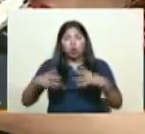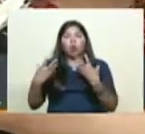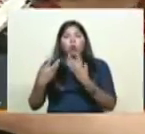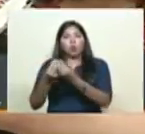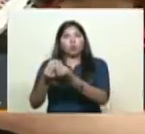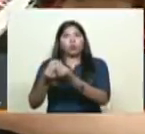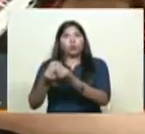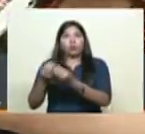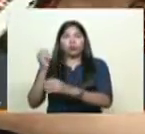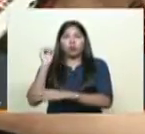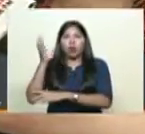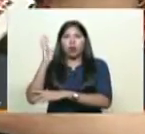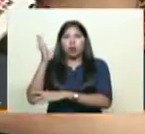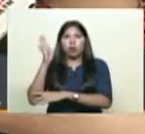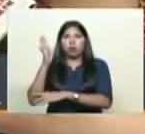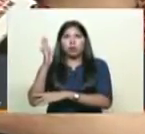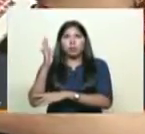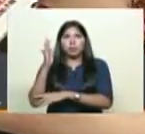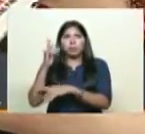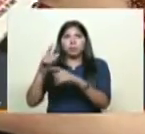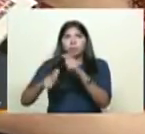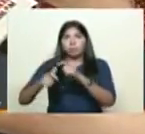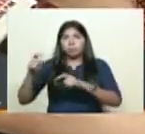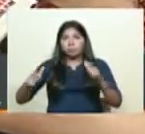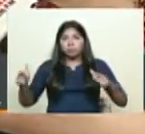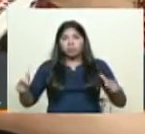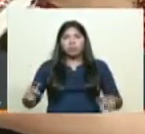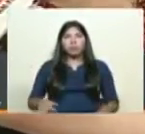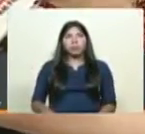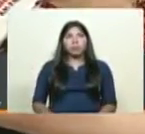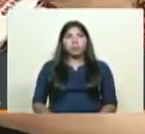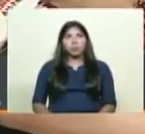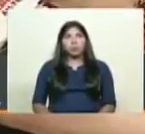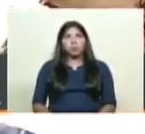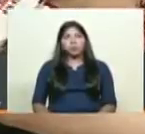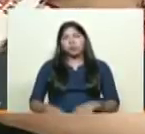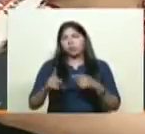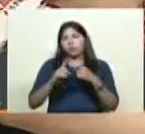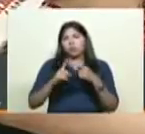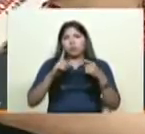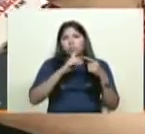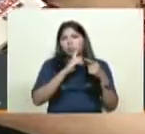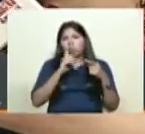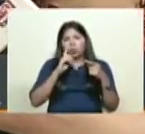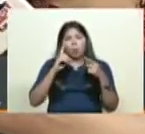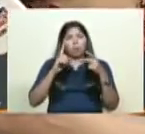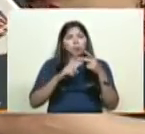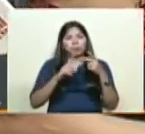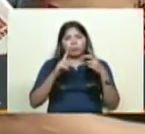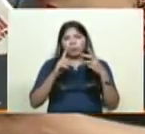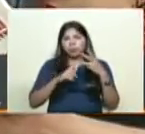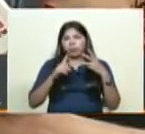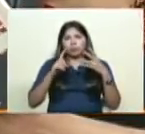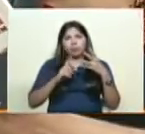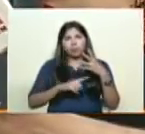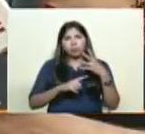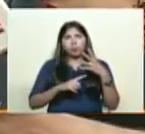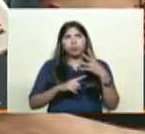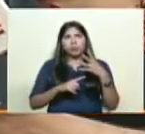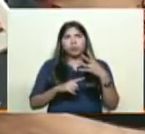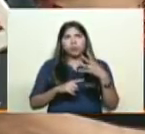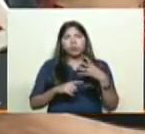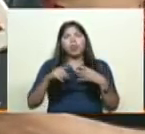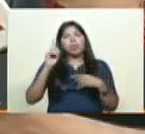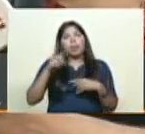acompañados por los compañeros de la Cinemateca, William Santana, Araceli García del CENAC y el profesor Ali, de la UNE, rector